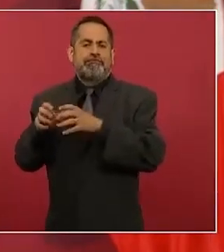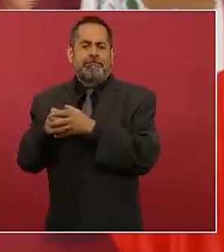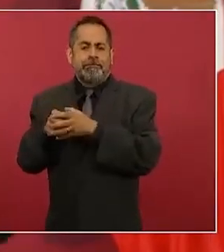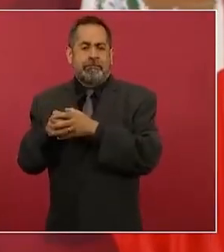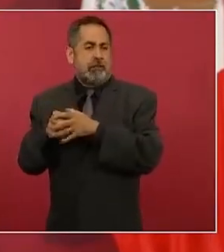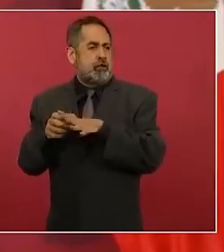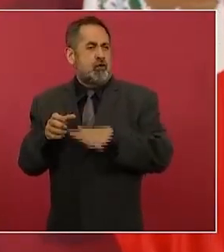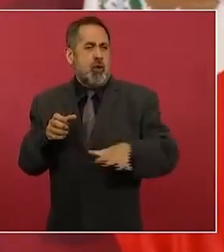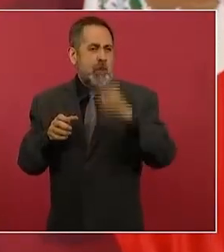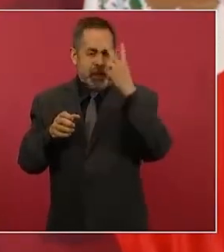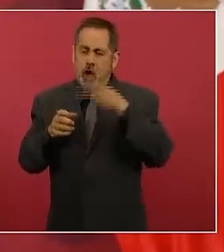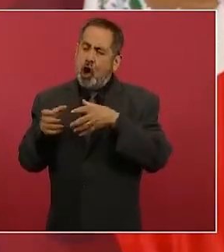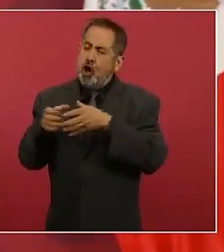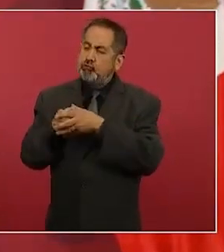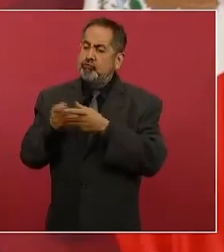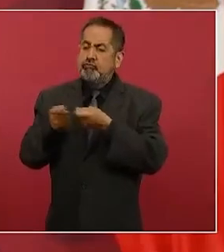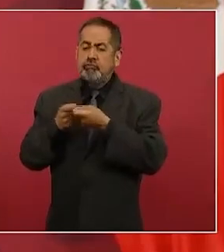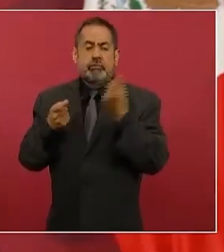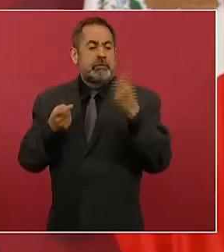a México.